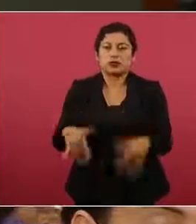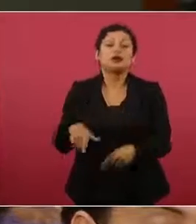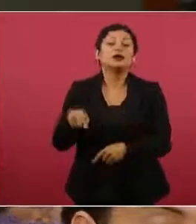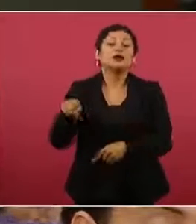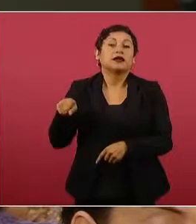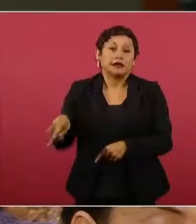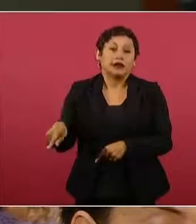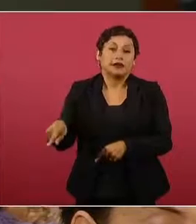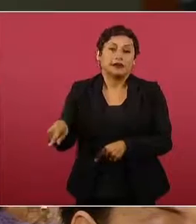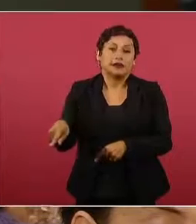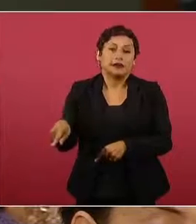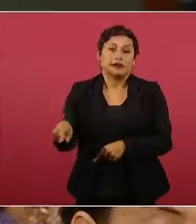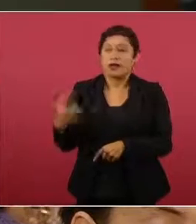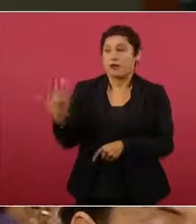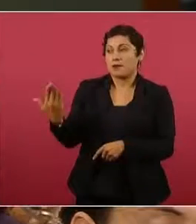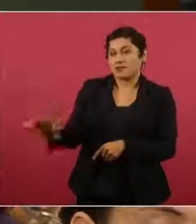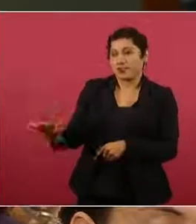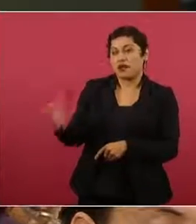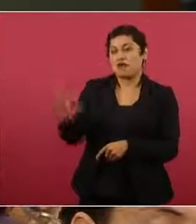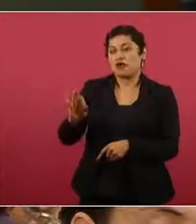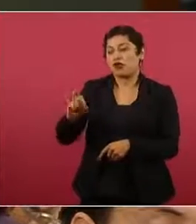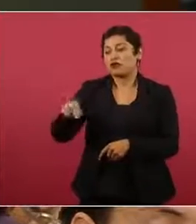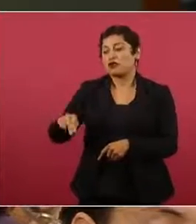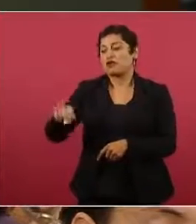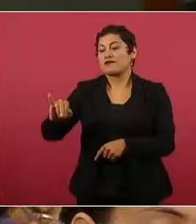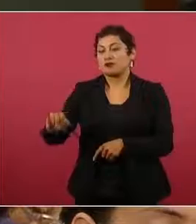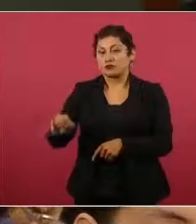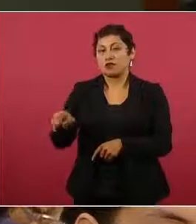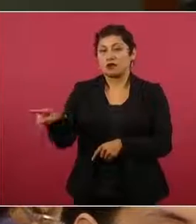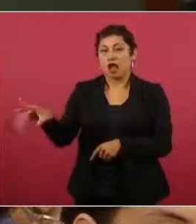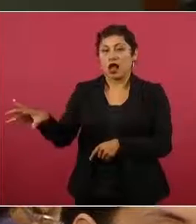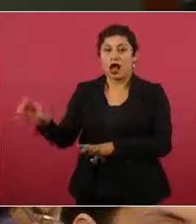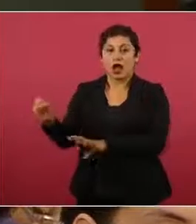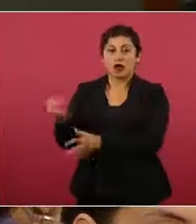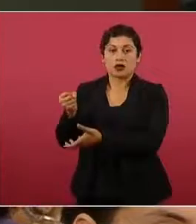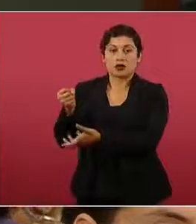al Fondo Nacional de Infraestructura, le quitaron